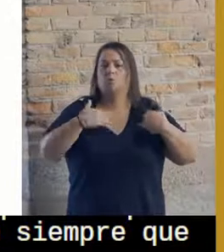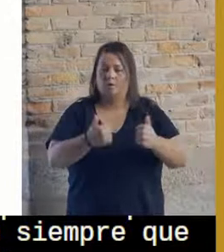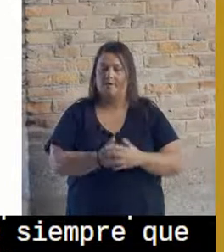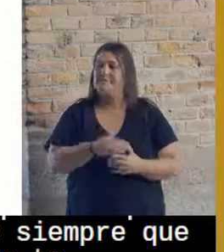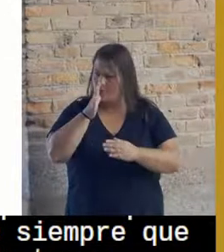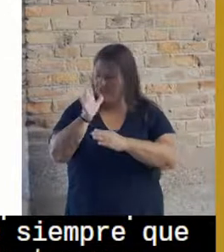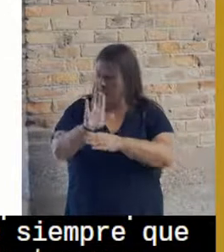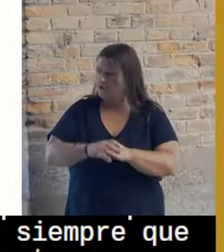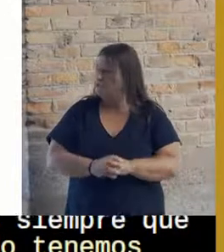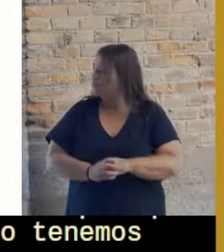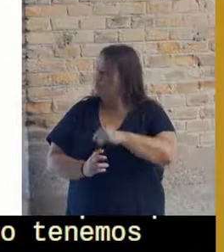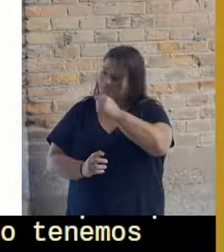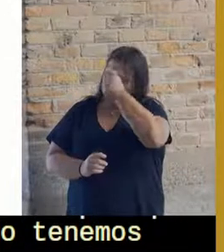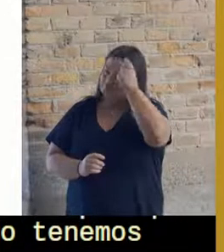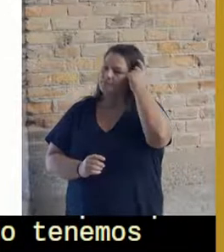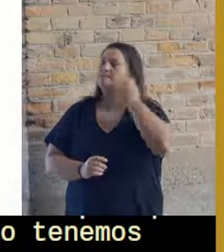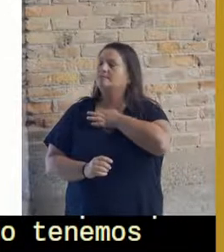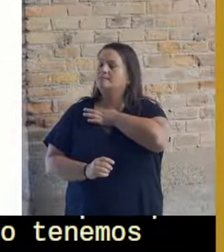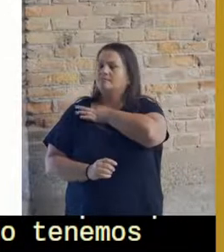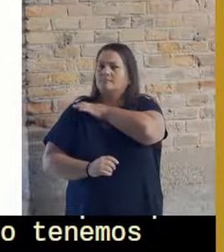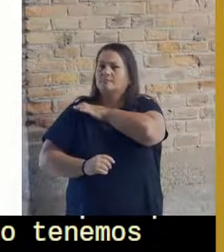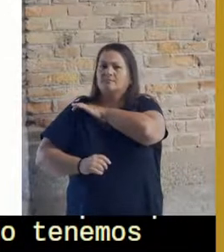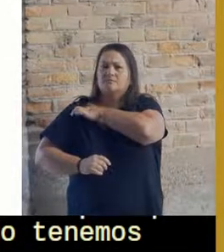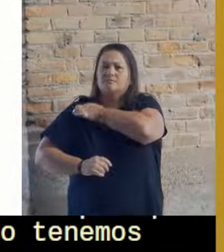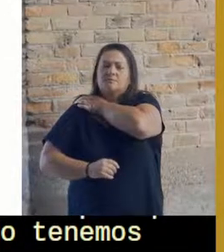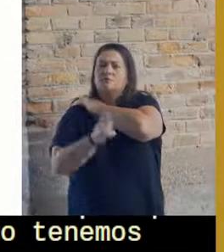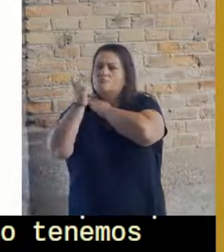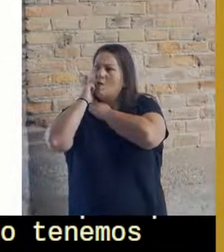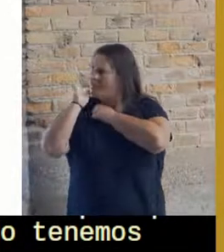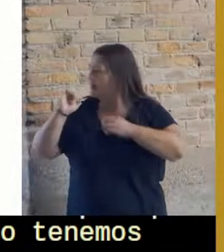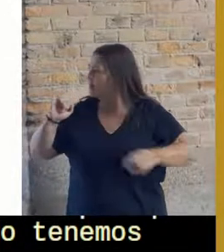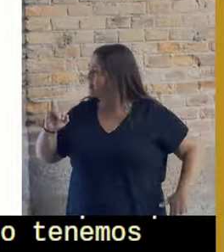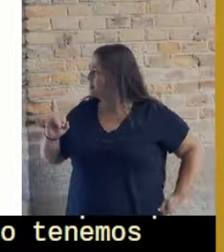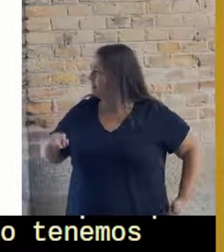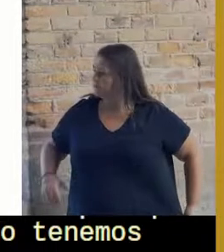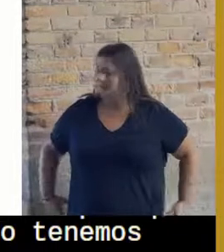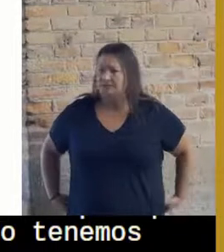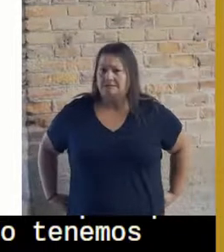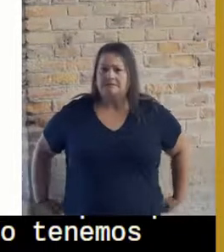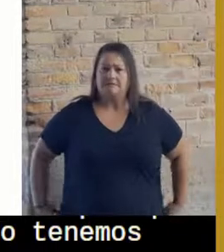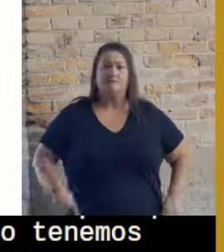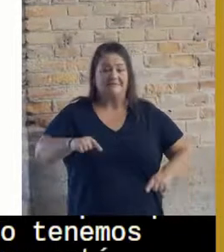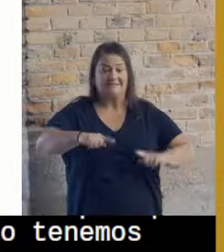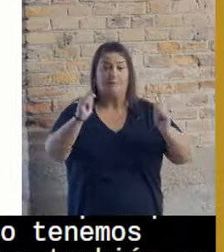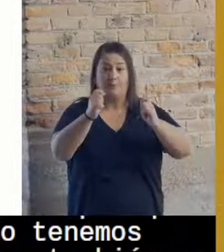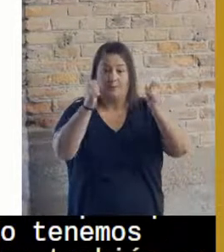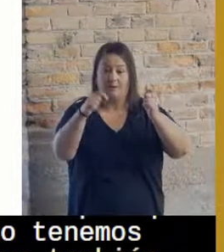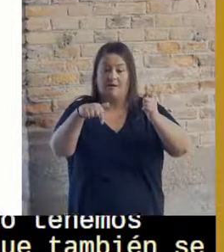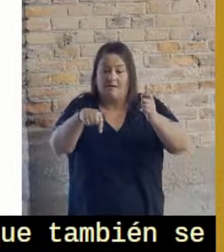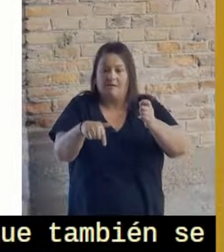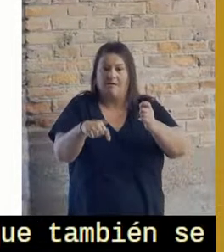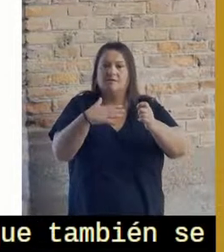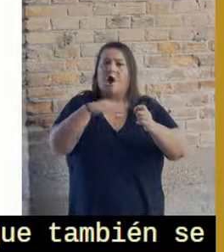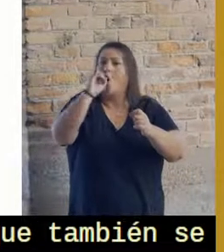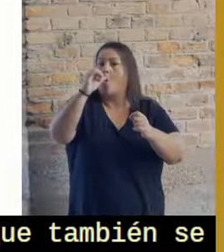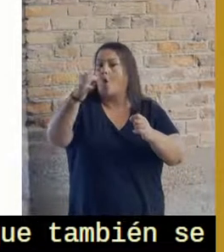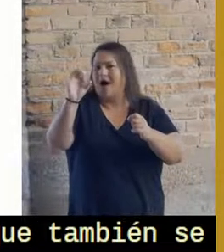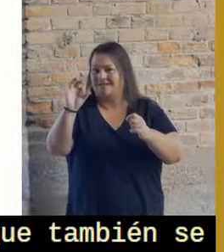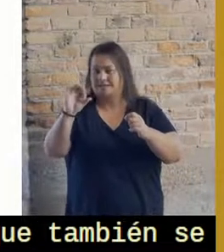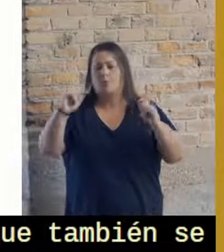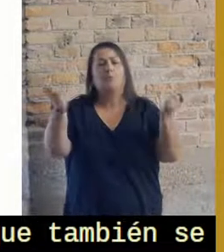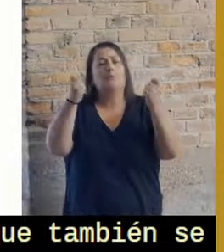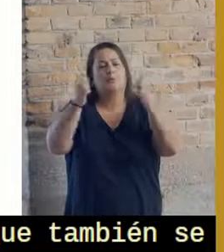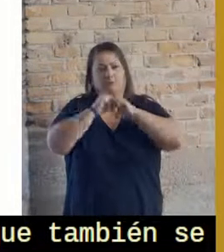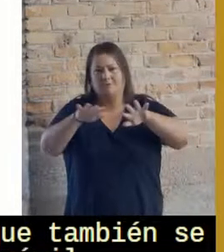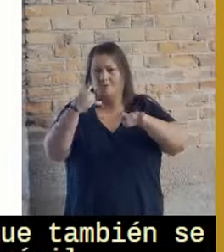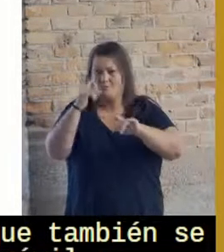enseño tenemos esta he traído el móvil sí tenemos esta campaña que también ha salido desde loas vale que